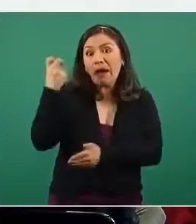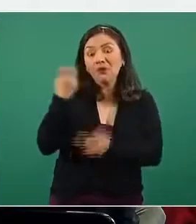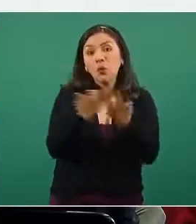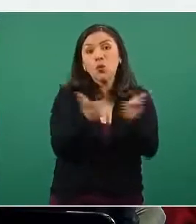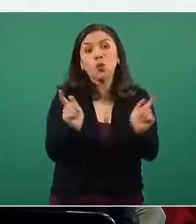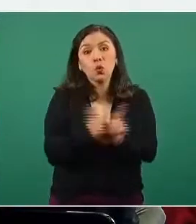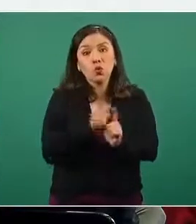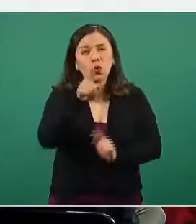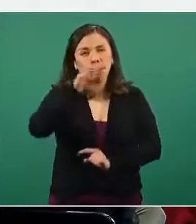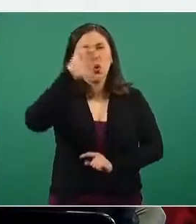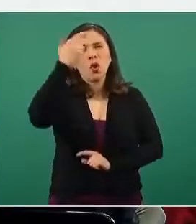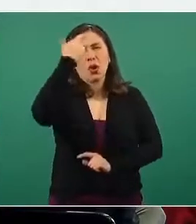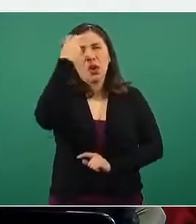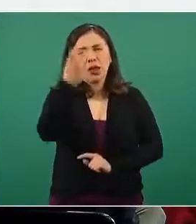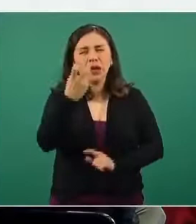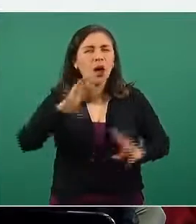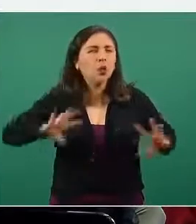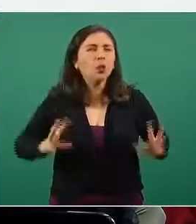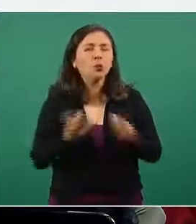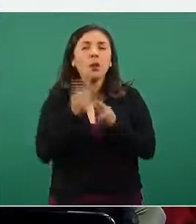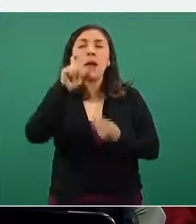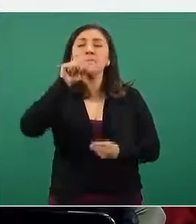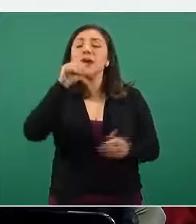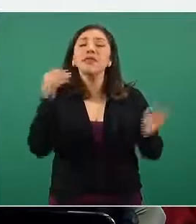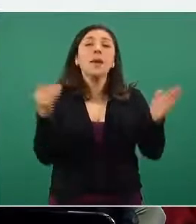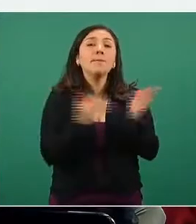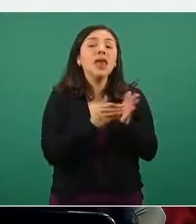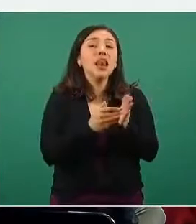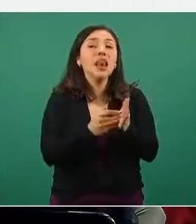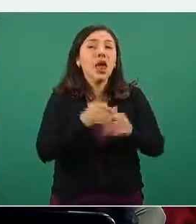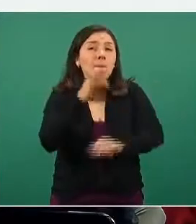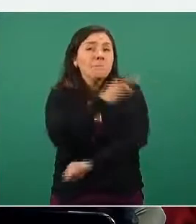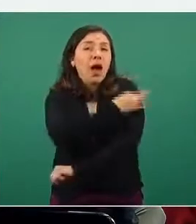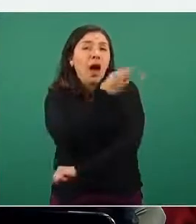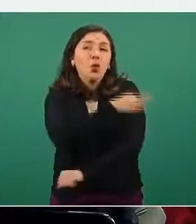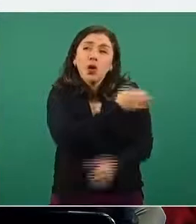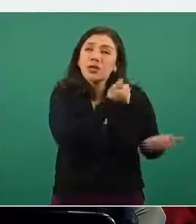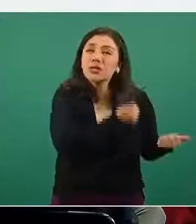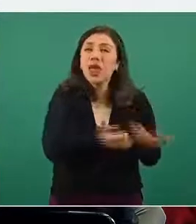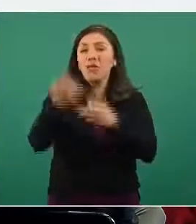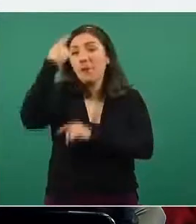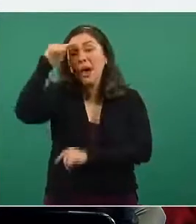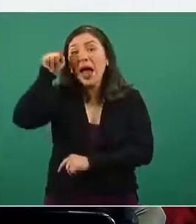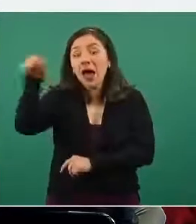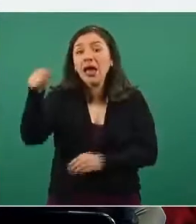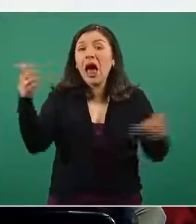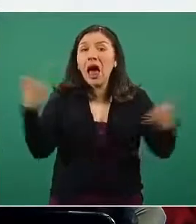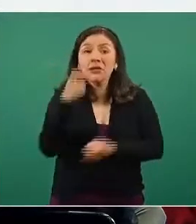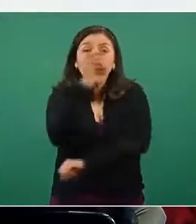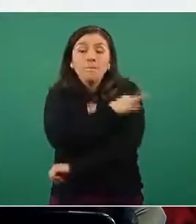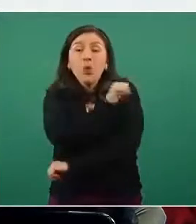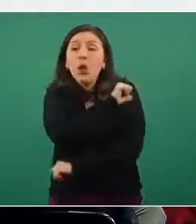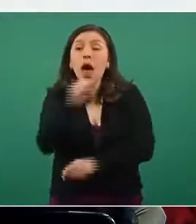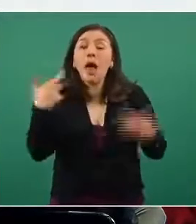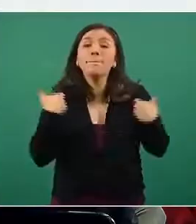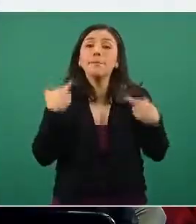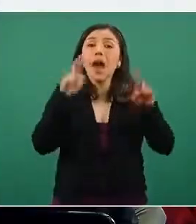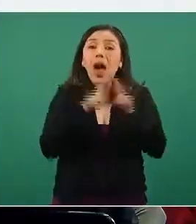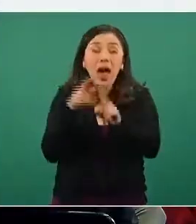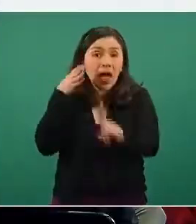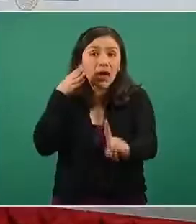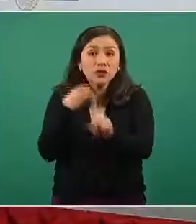grupo, recordando que fue un total de 20.000 dosis las que se enviaron y reservaron para esta intervención en